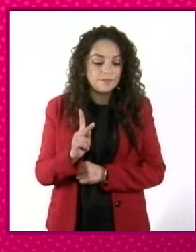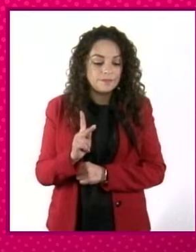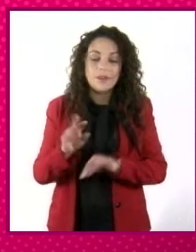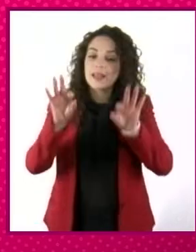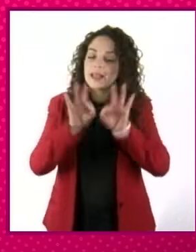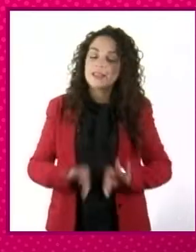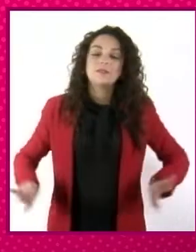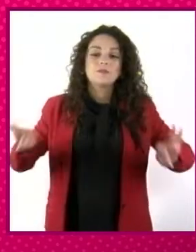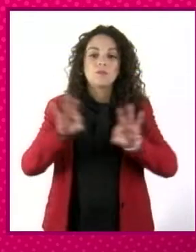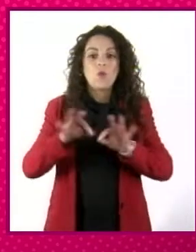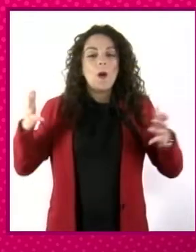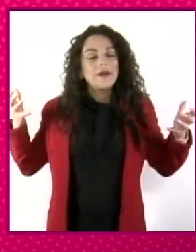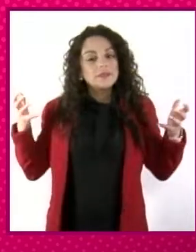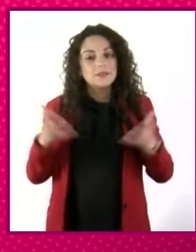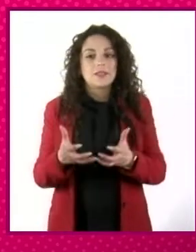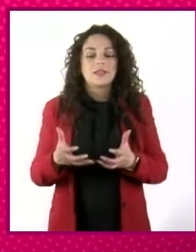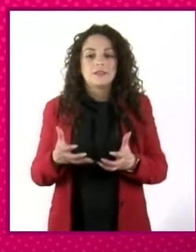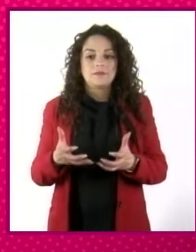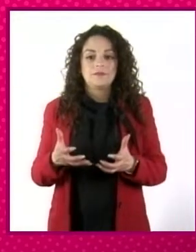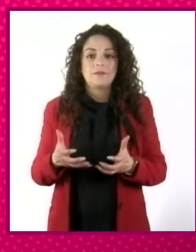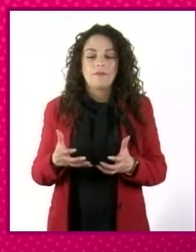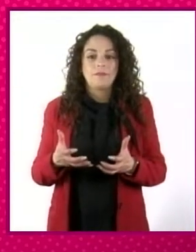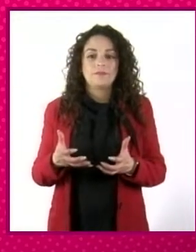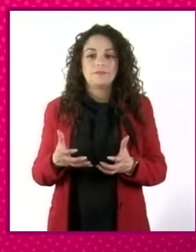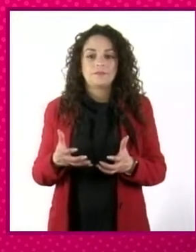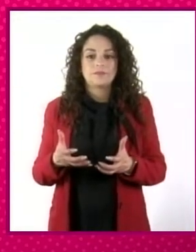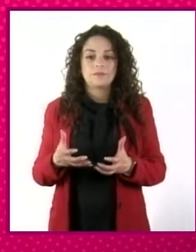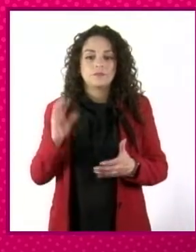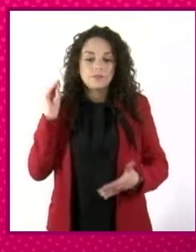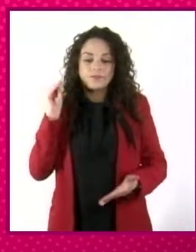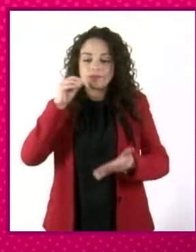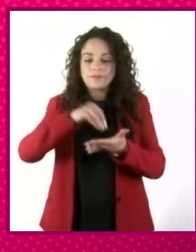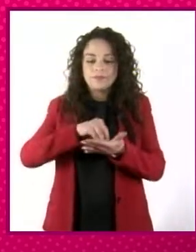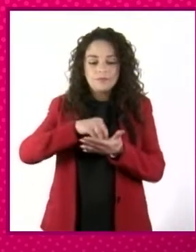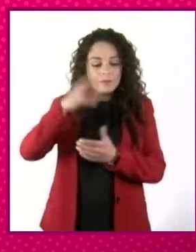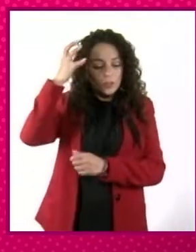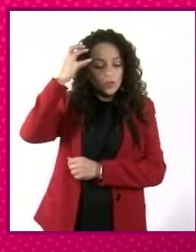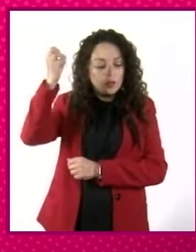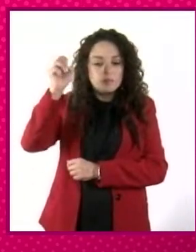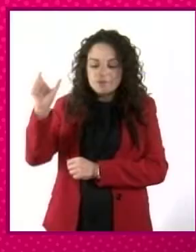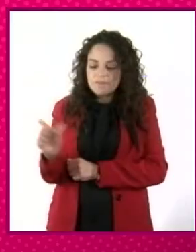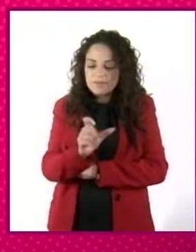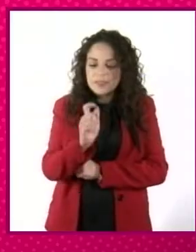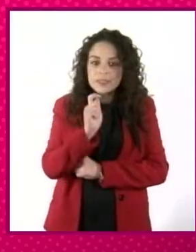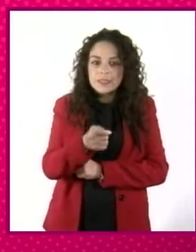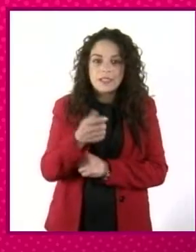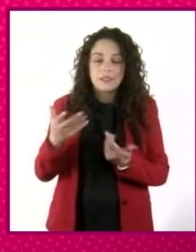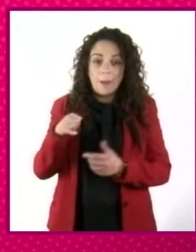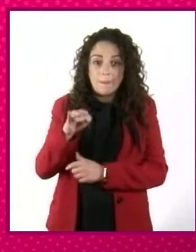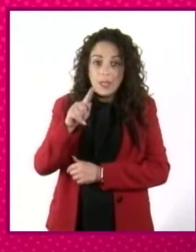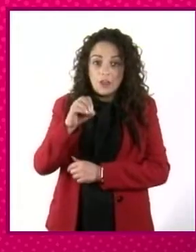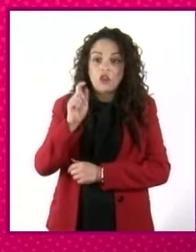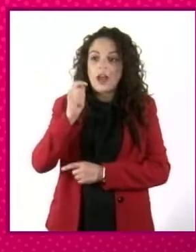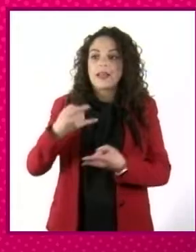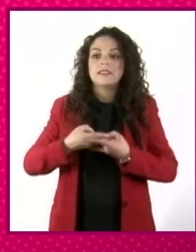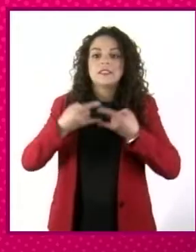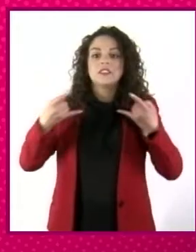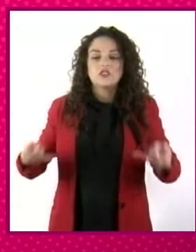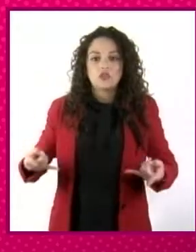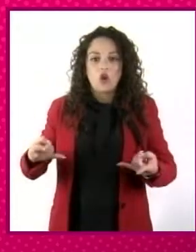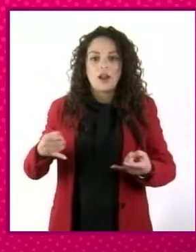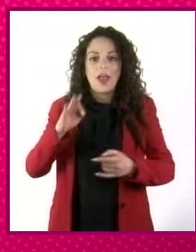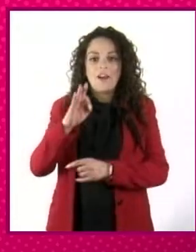importante hacer esta definición. Un mito es algo fabuloso, una historia fabulada,